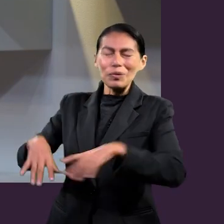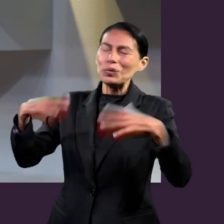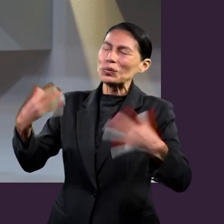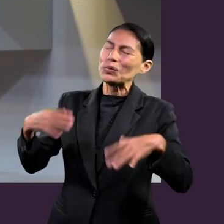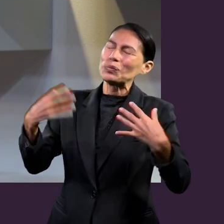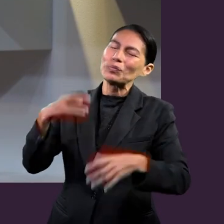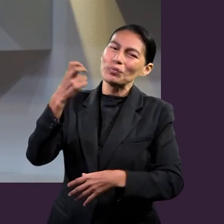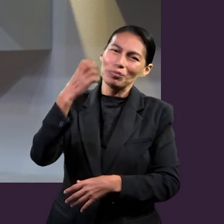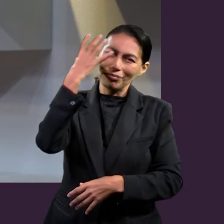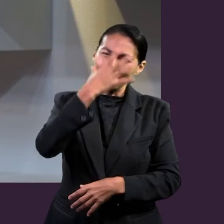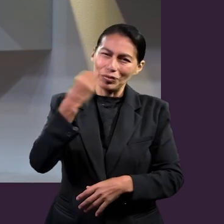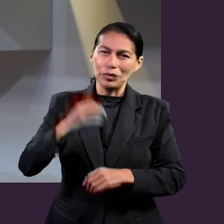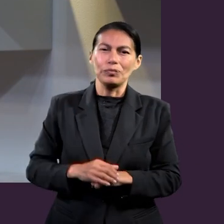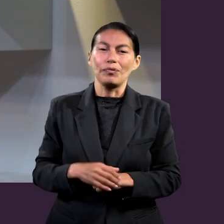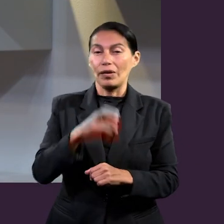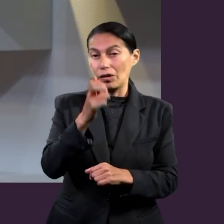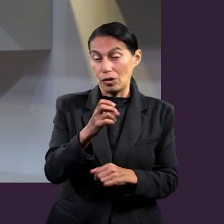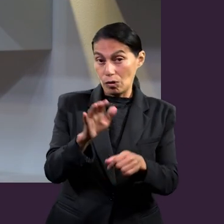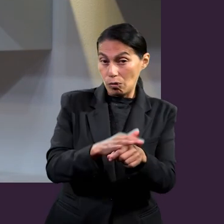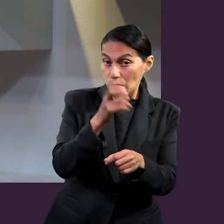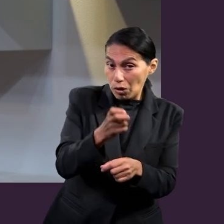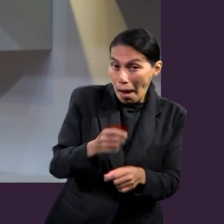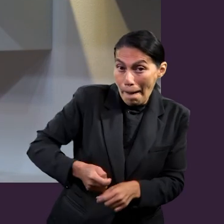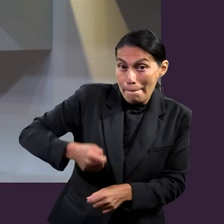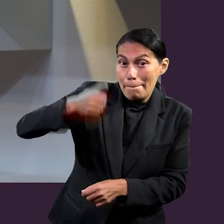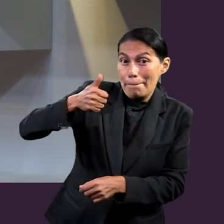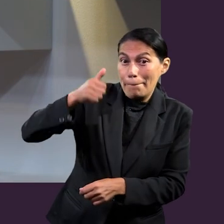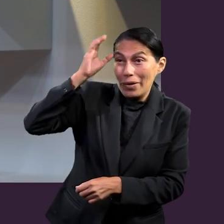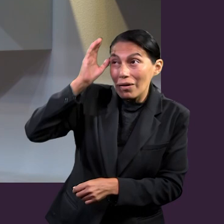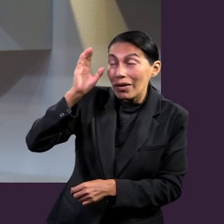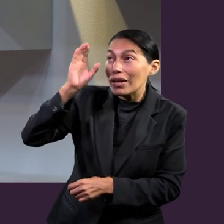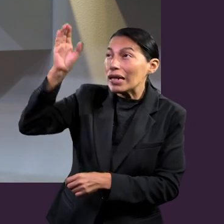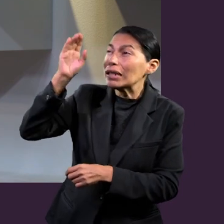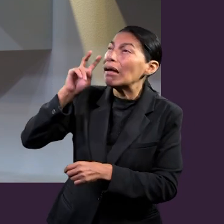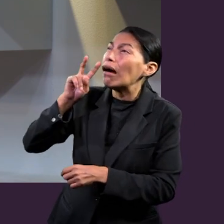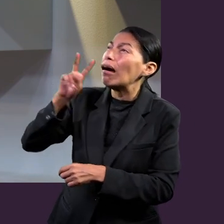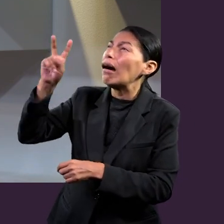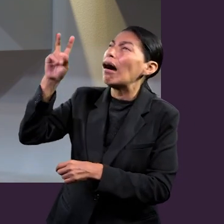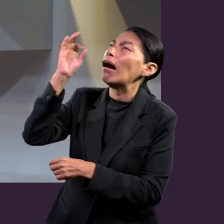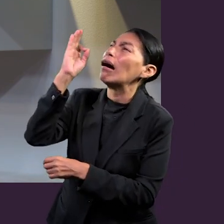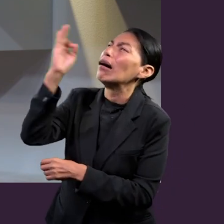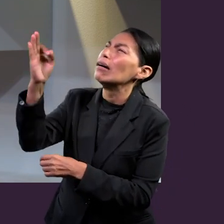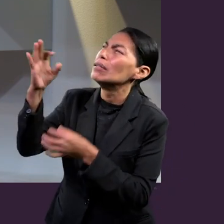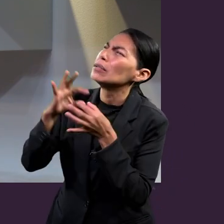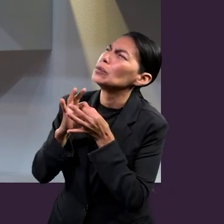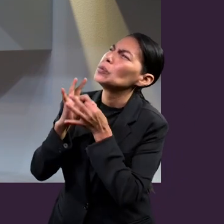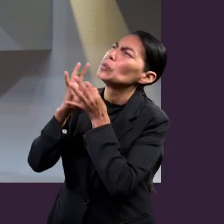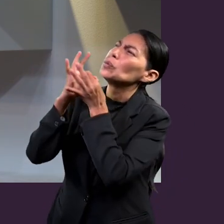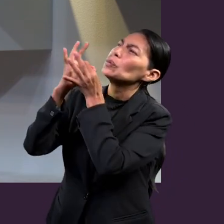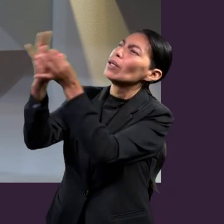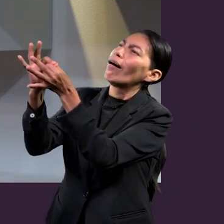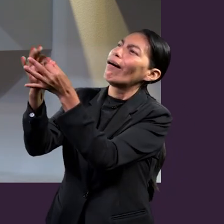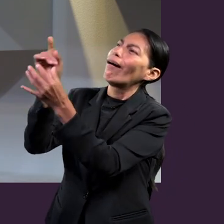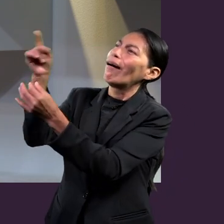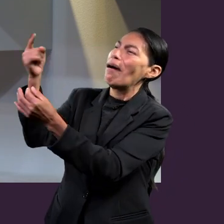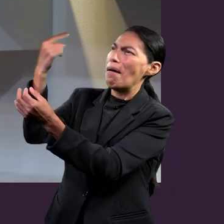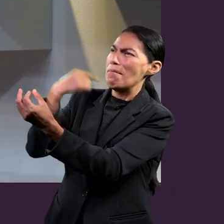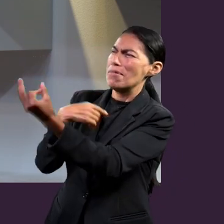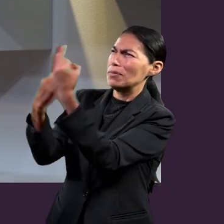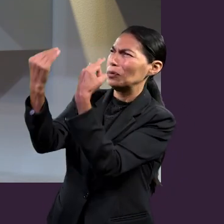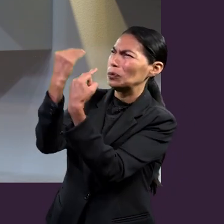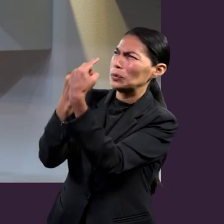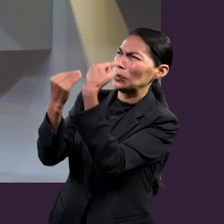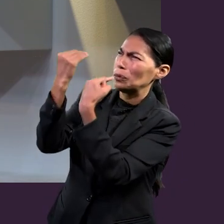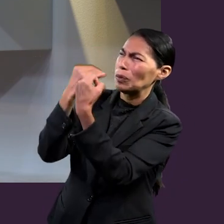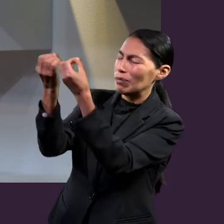a hacer es a Cristo, porque cuando vayamos a Cristo, cuando aceptamos a Cristo, entonces él nos cambia, cambia